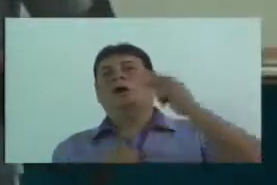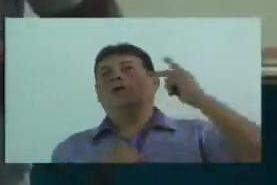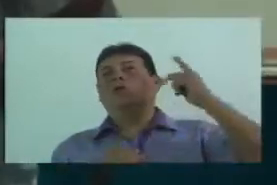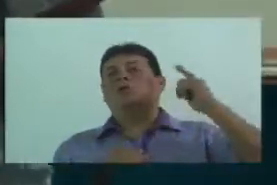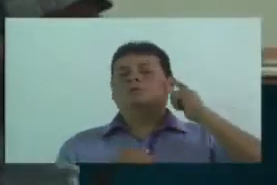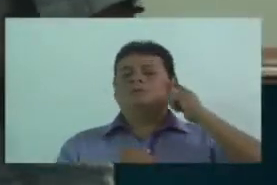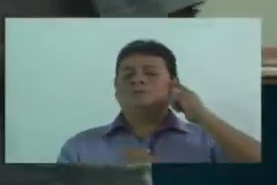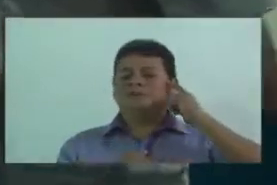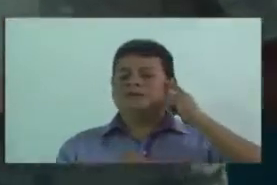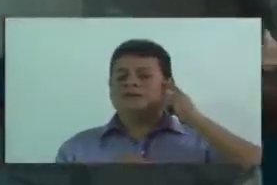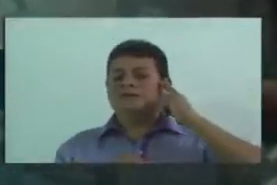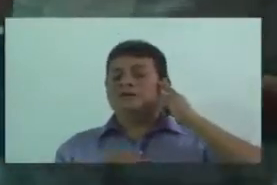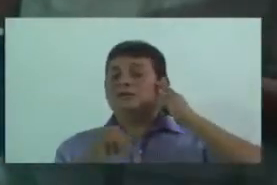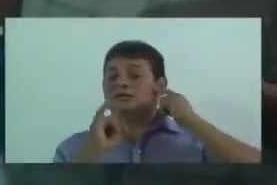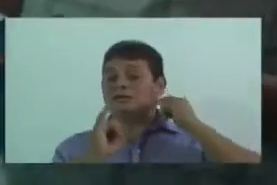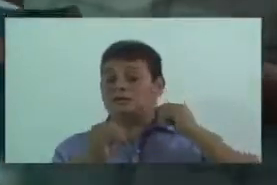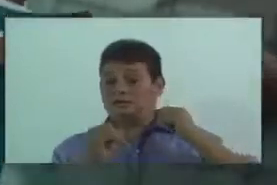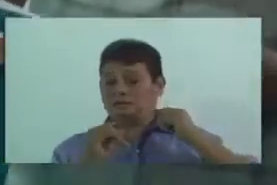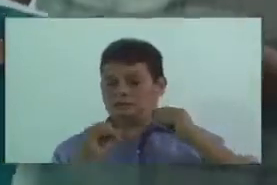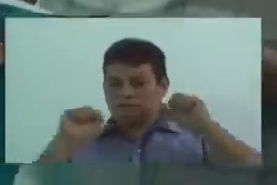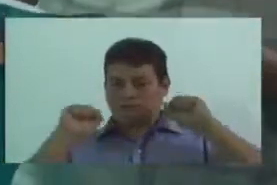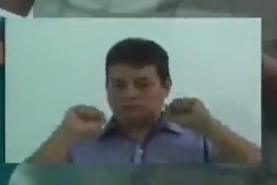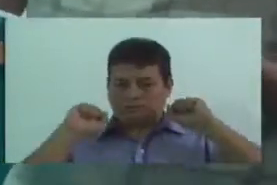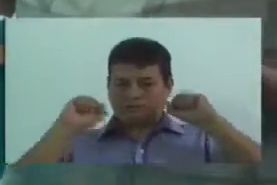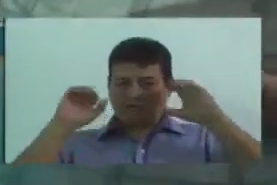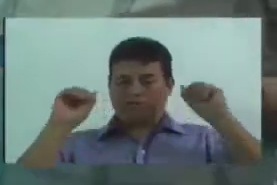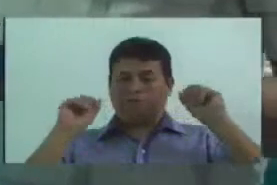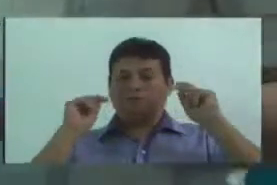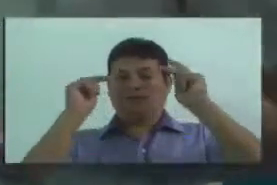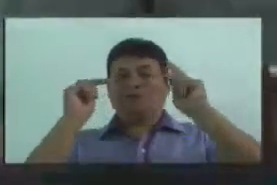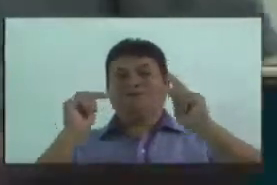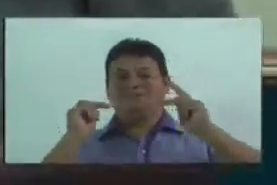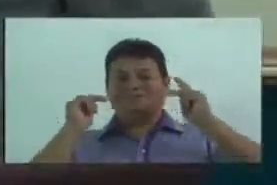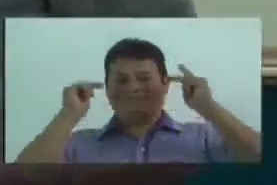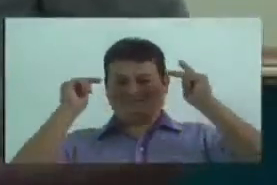he ingo pe moñera o pa cuevo y ya debe